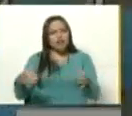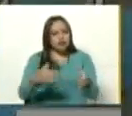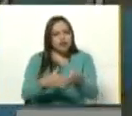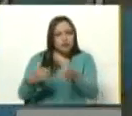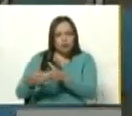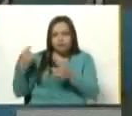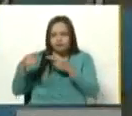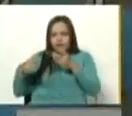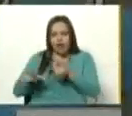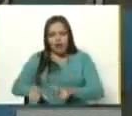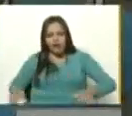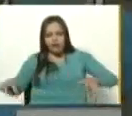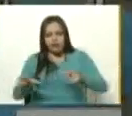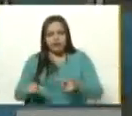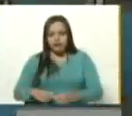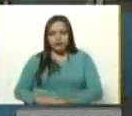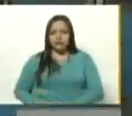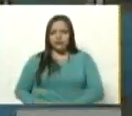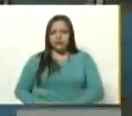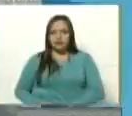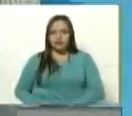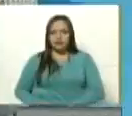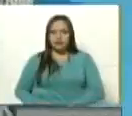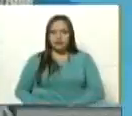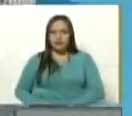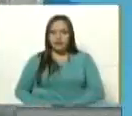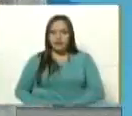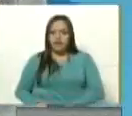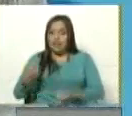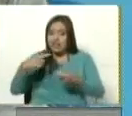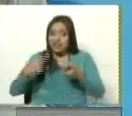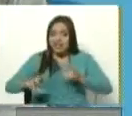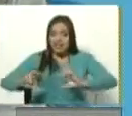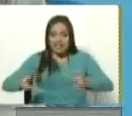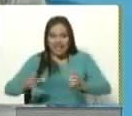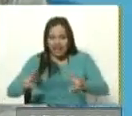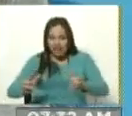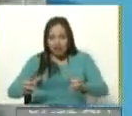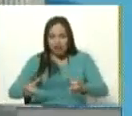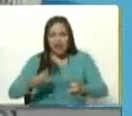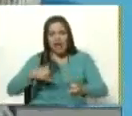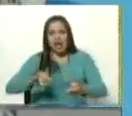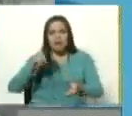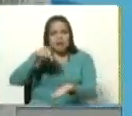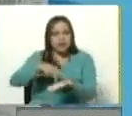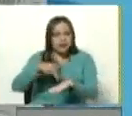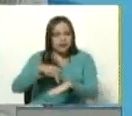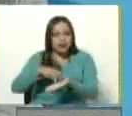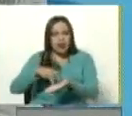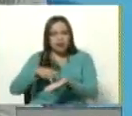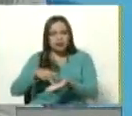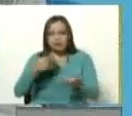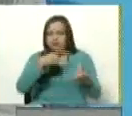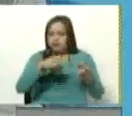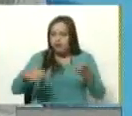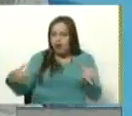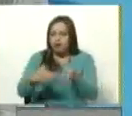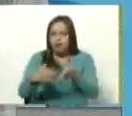gente de Perola, gente de Senderos de Antímano, gente de distintos medios